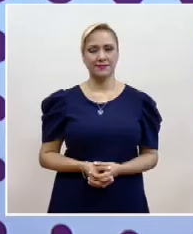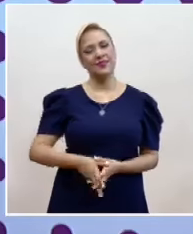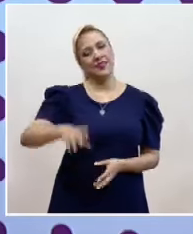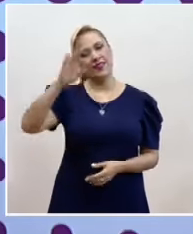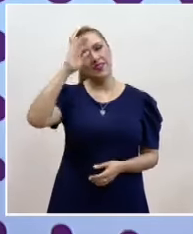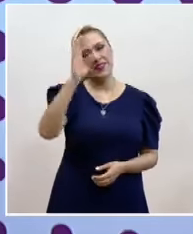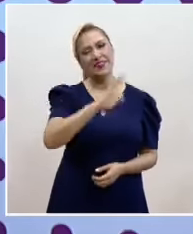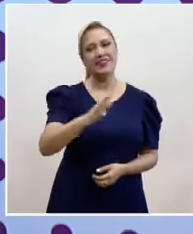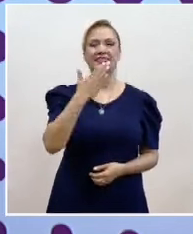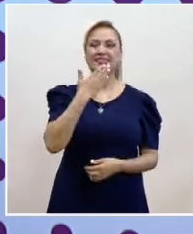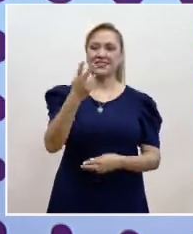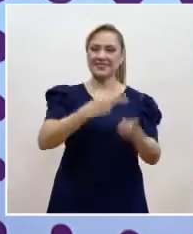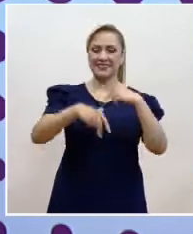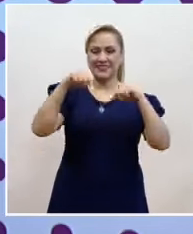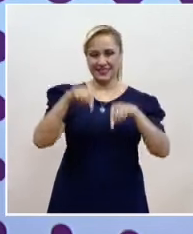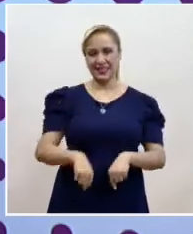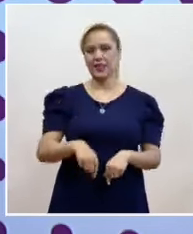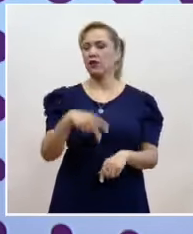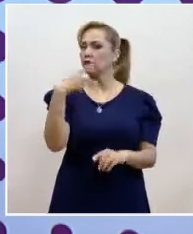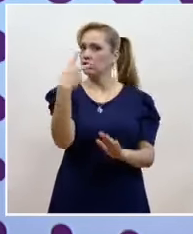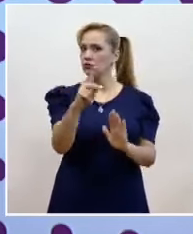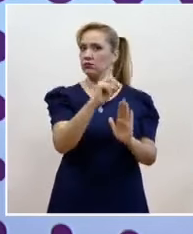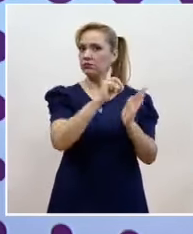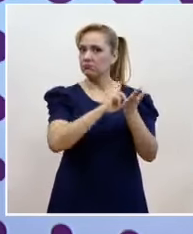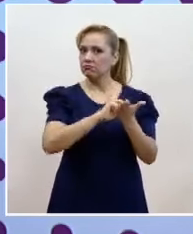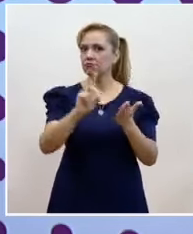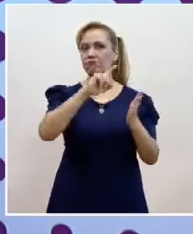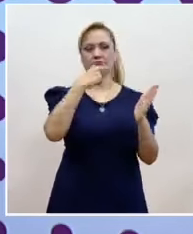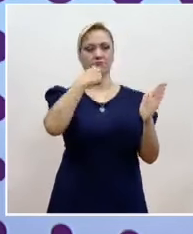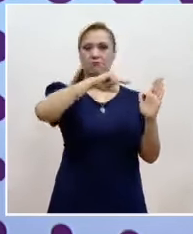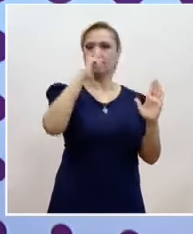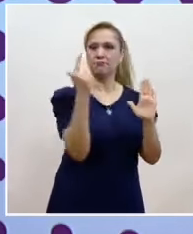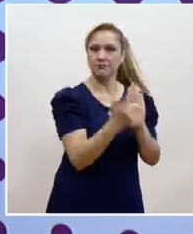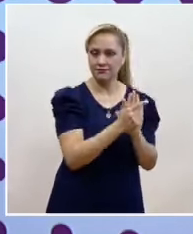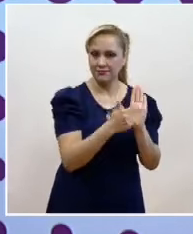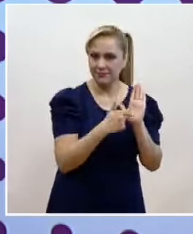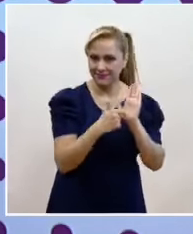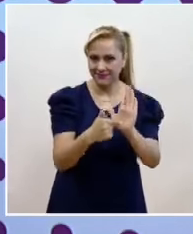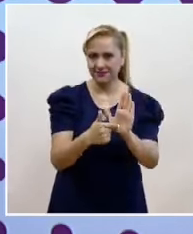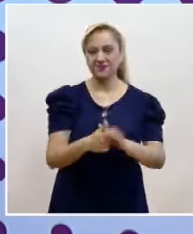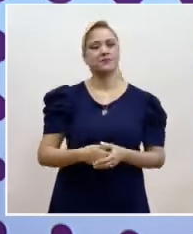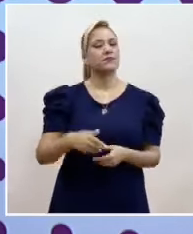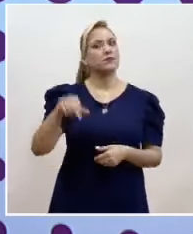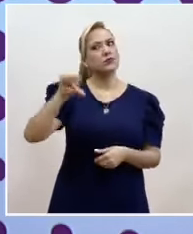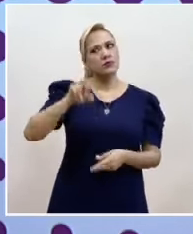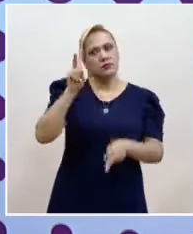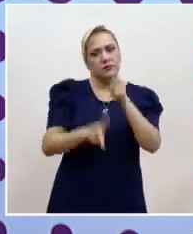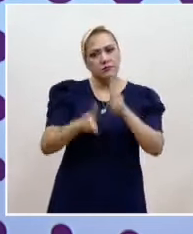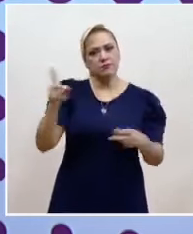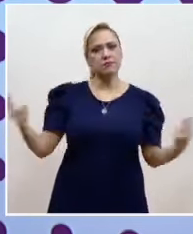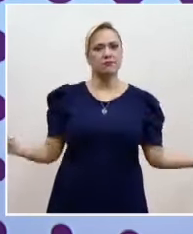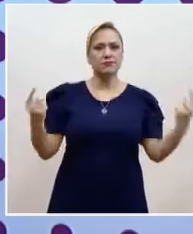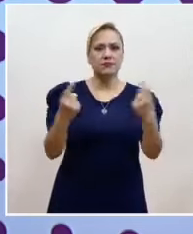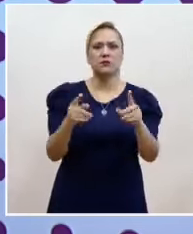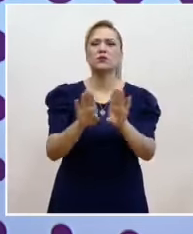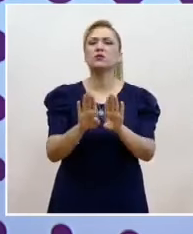Hola, bienvenidos y bienvenidas a su programa Tus Derechos. El día de hoy vamos a platicar con una experta y un experto sobre la justicia